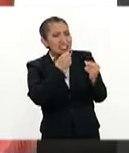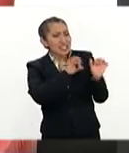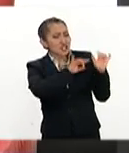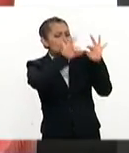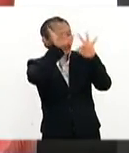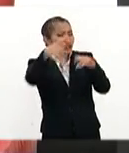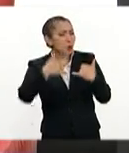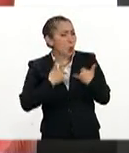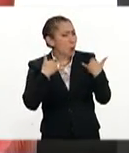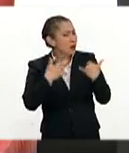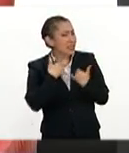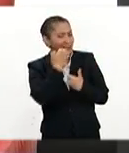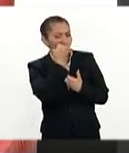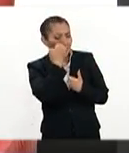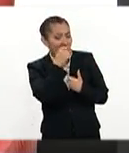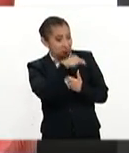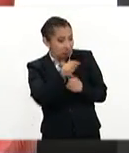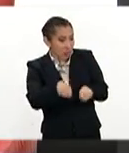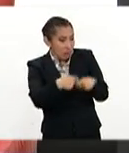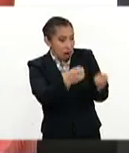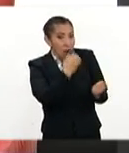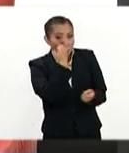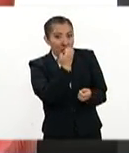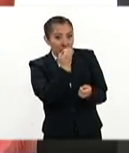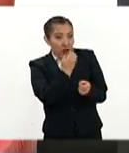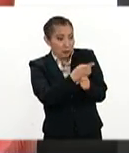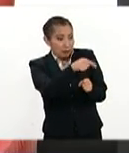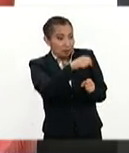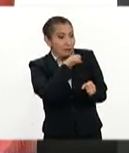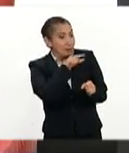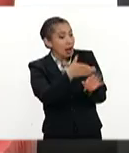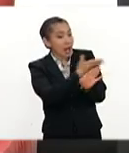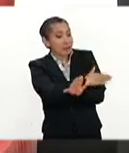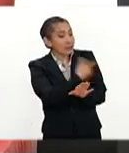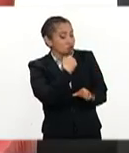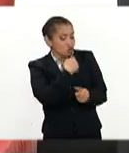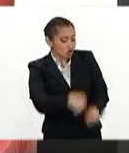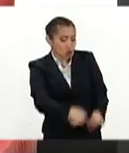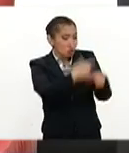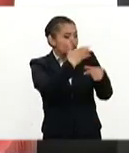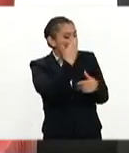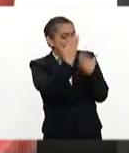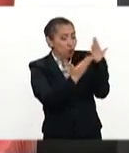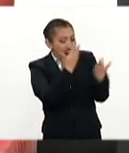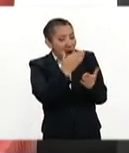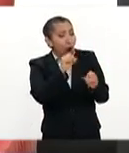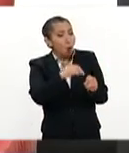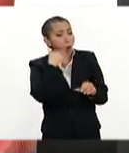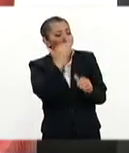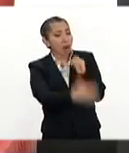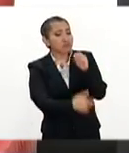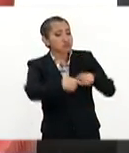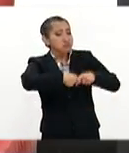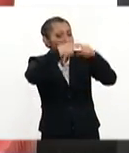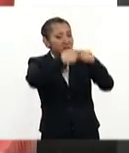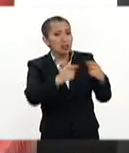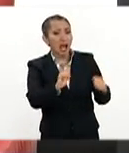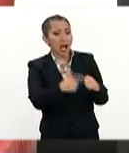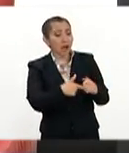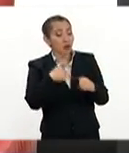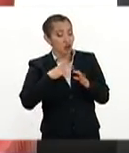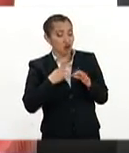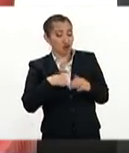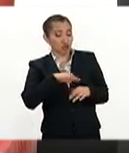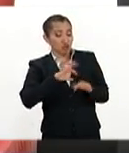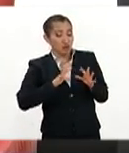de miles de jóvenes, bueno, pues hay que darles esta oportunidad también a ellos que quizás no la tuvieron de niños o que no lograron completar sus estudios. Claro. Y la fundación